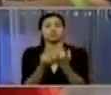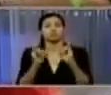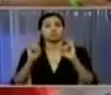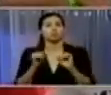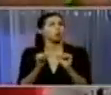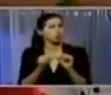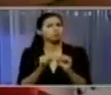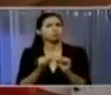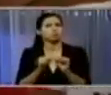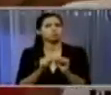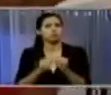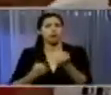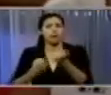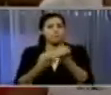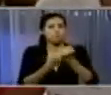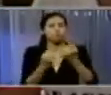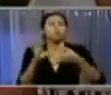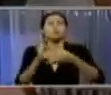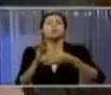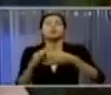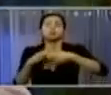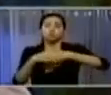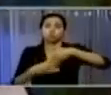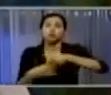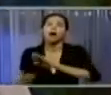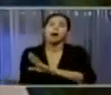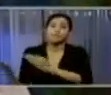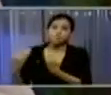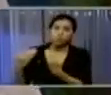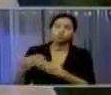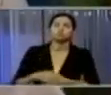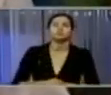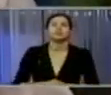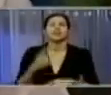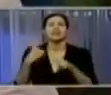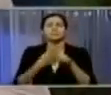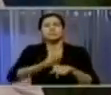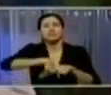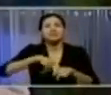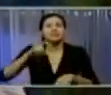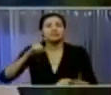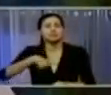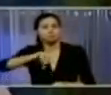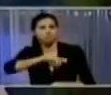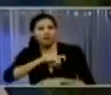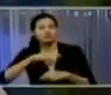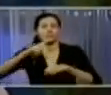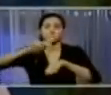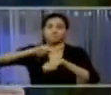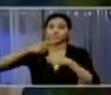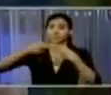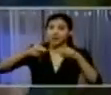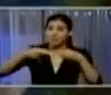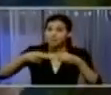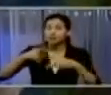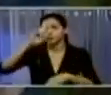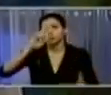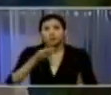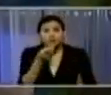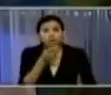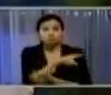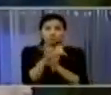diálogos apoyados por UNASUR y los expresidentes de España, Panamá y República Dominicana lo más